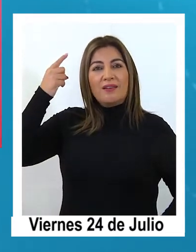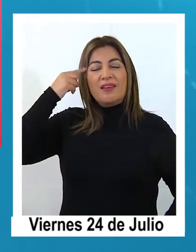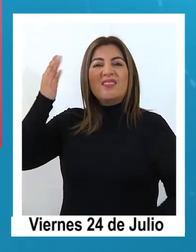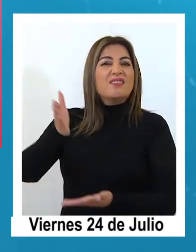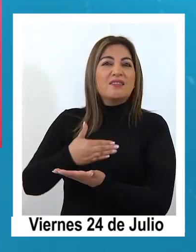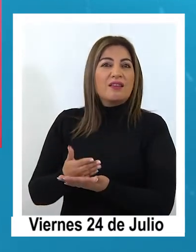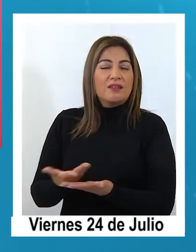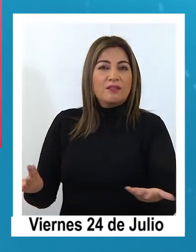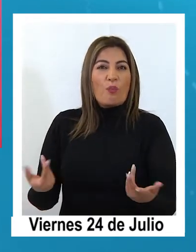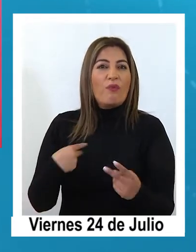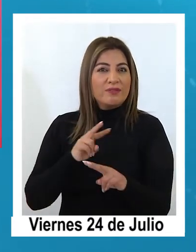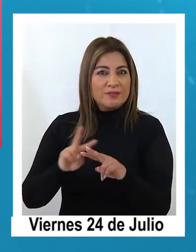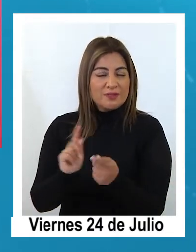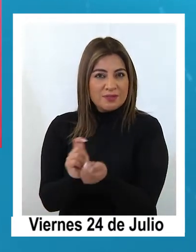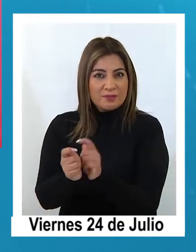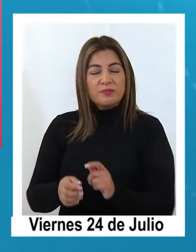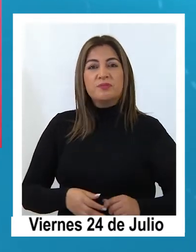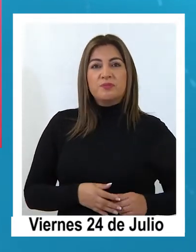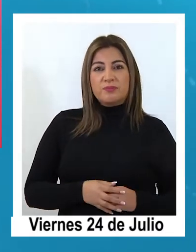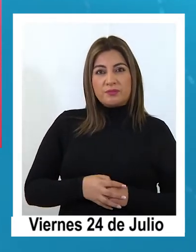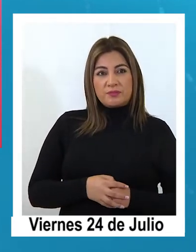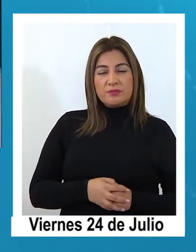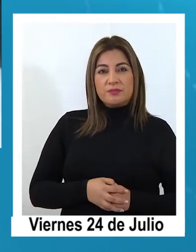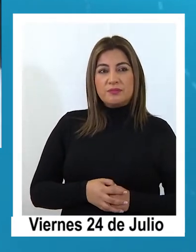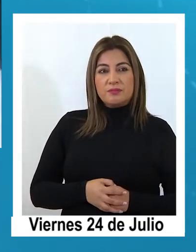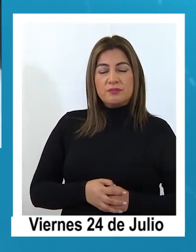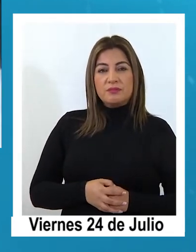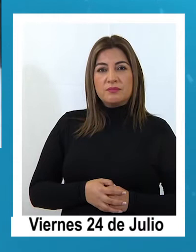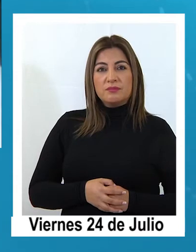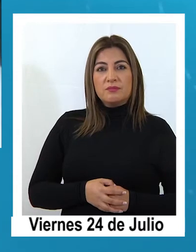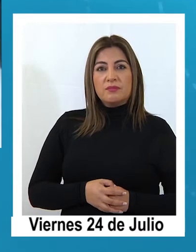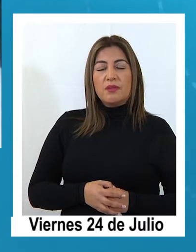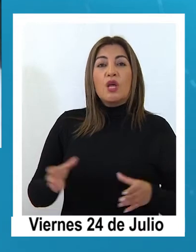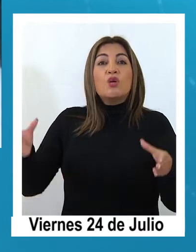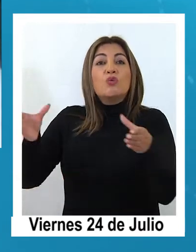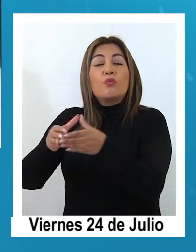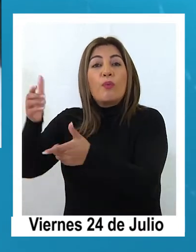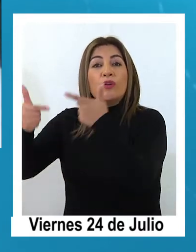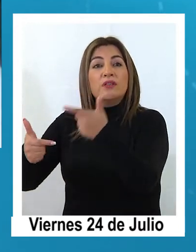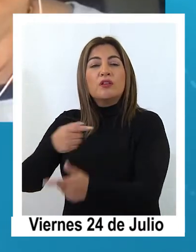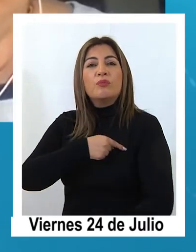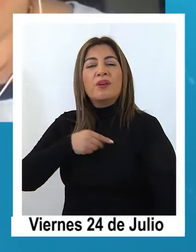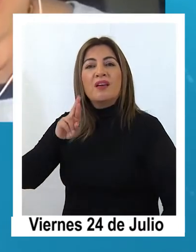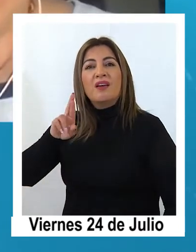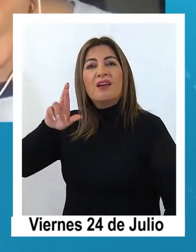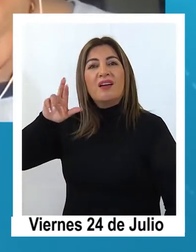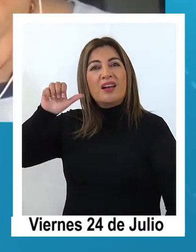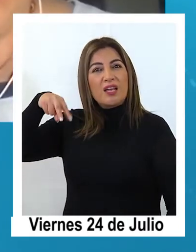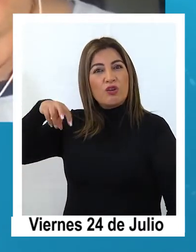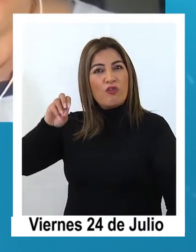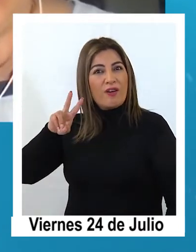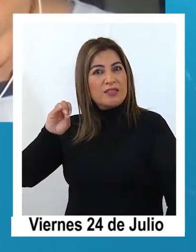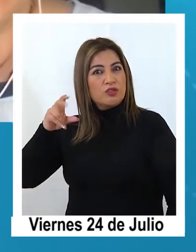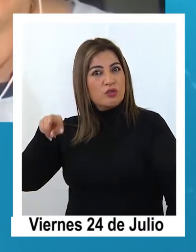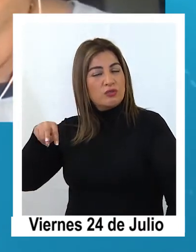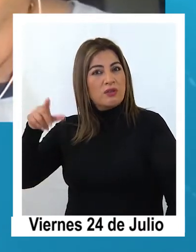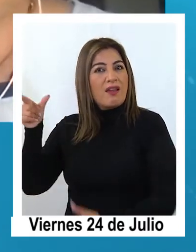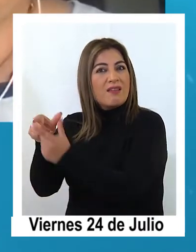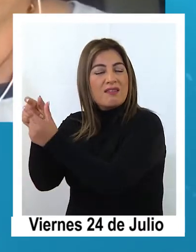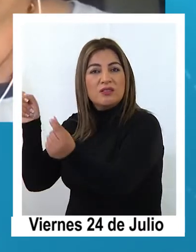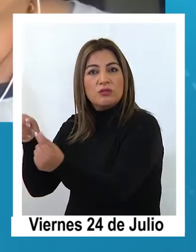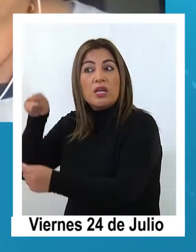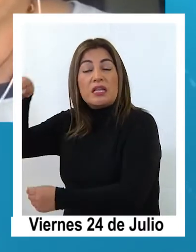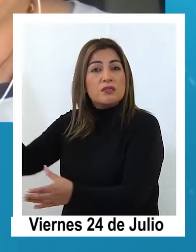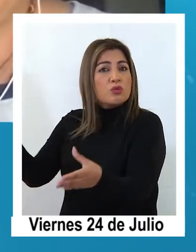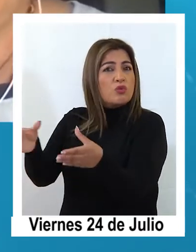el flor de un día, como dicen? Bueno, Renovación Nacional ha sido, históricamente ha sido